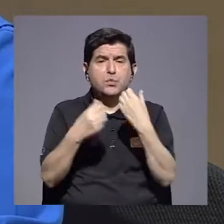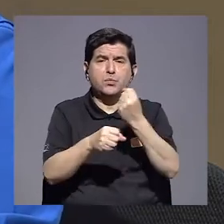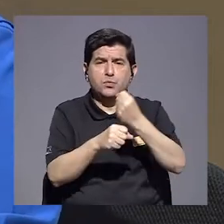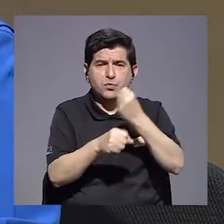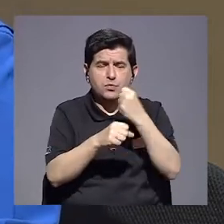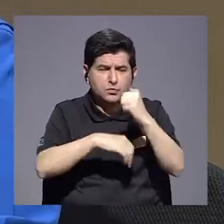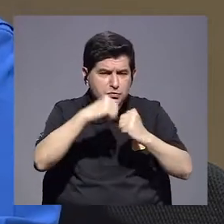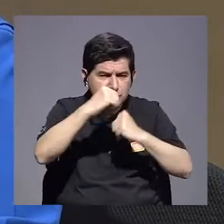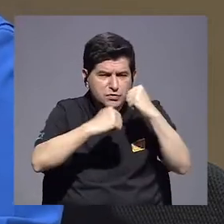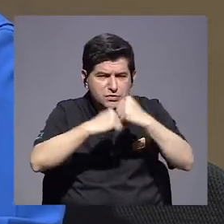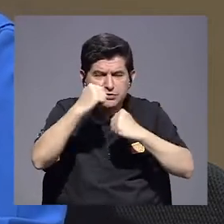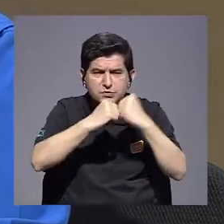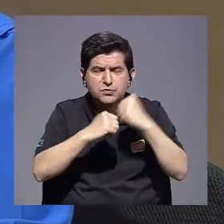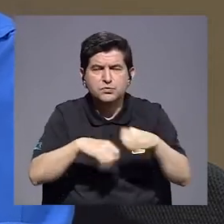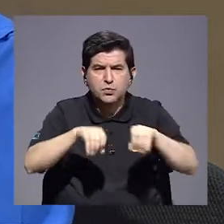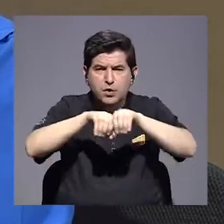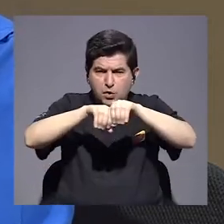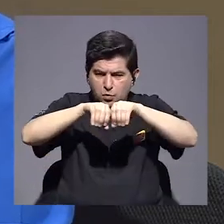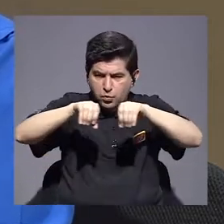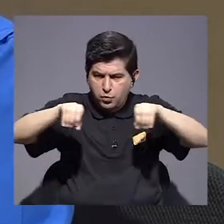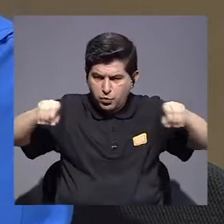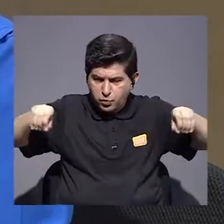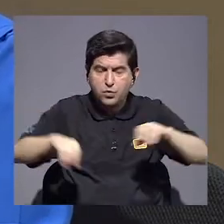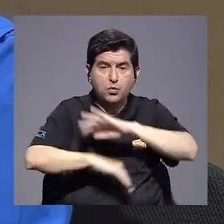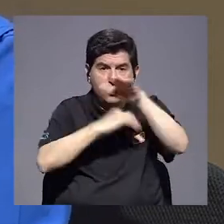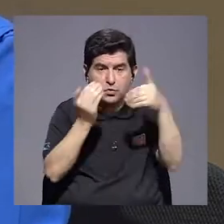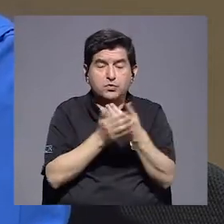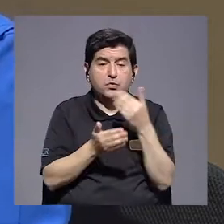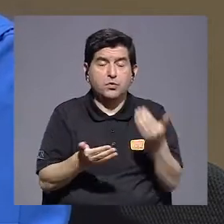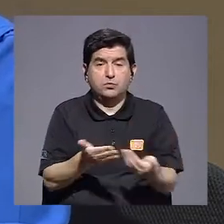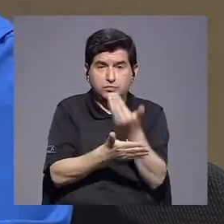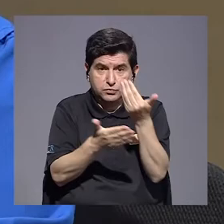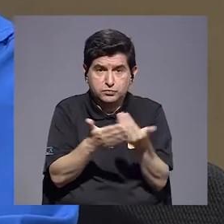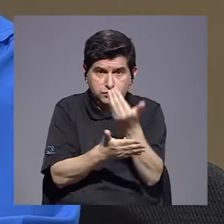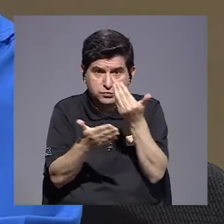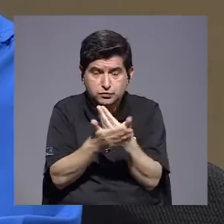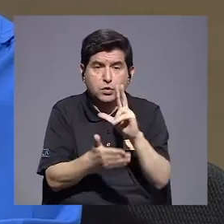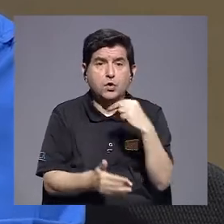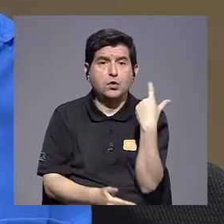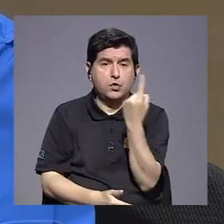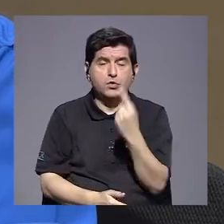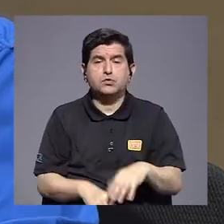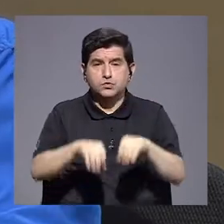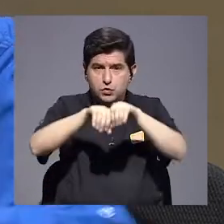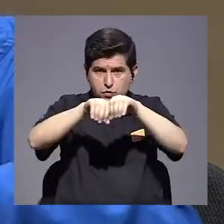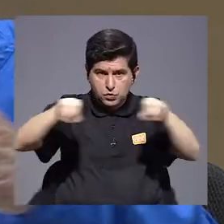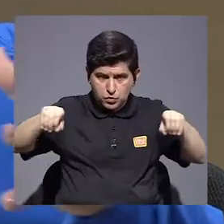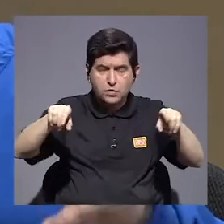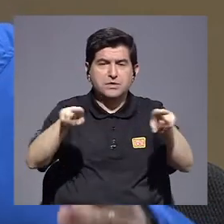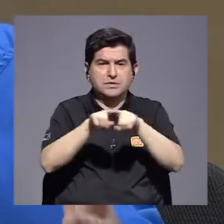obra de infraestructura en acueductos, que por supuesto todo esto es una renovación no solamente de la